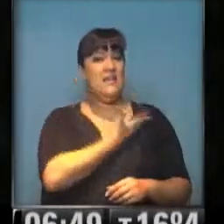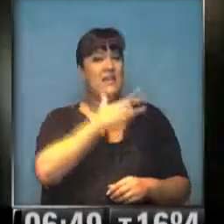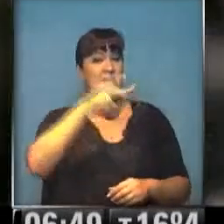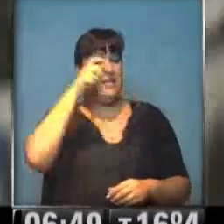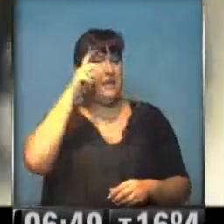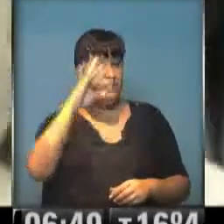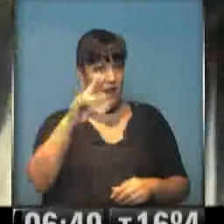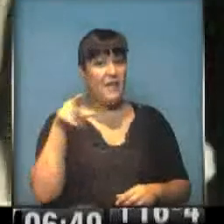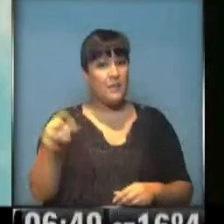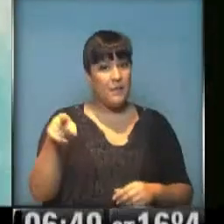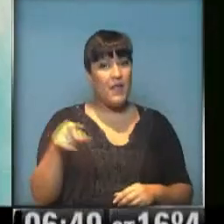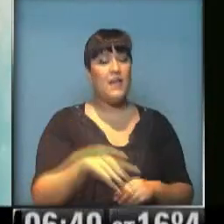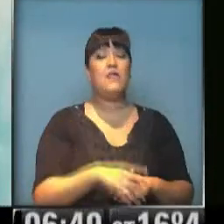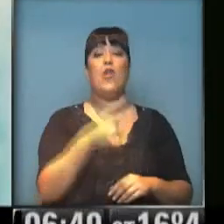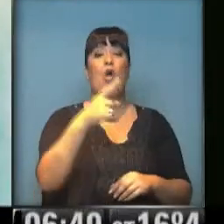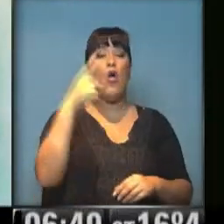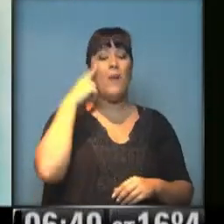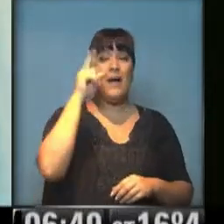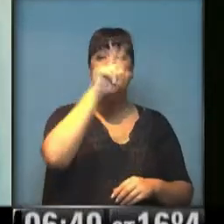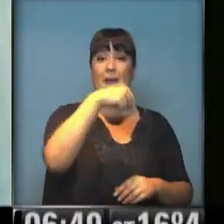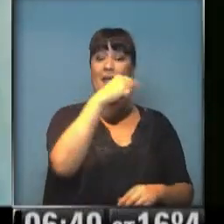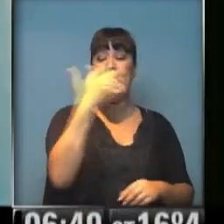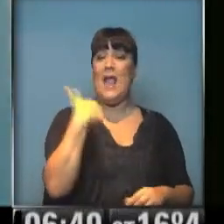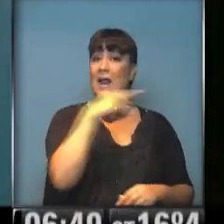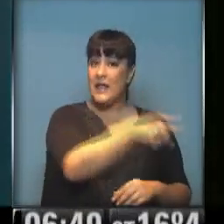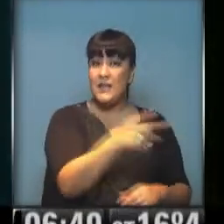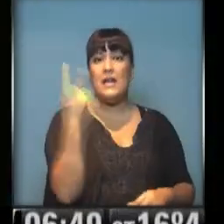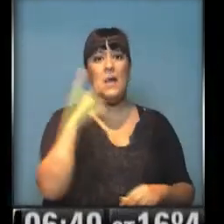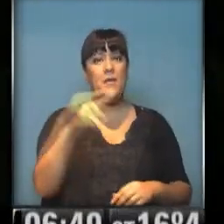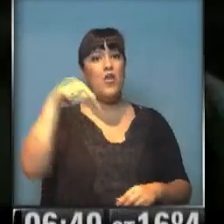una película que originó siendo nacional, pero que ahora llega